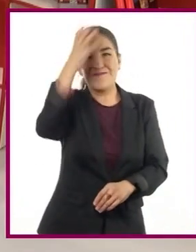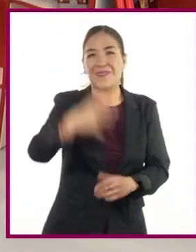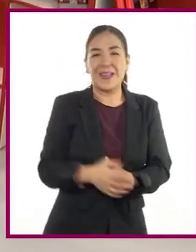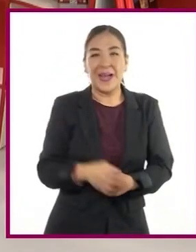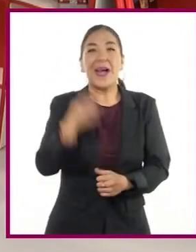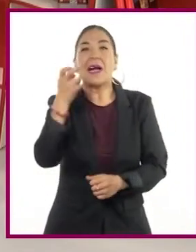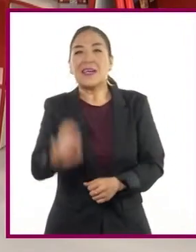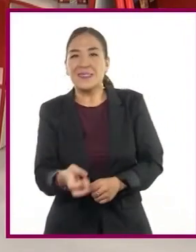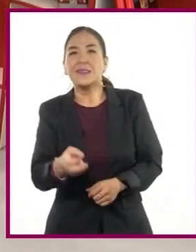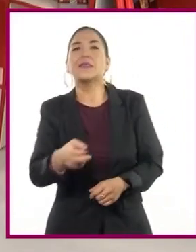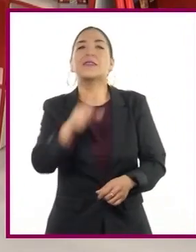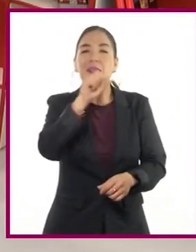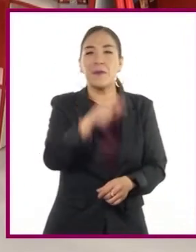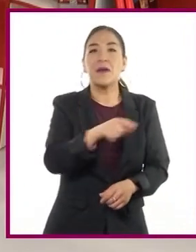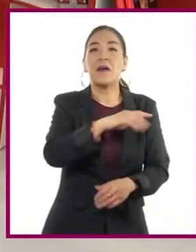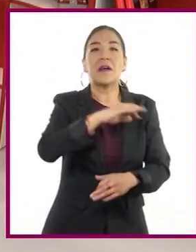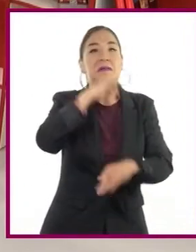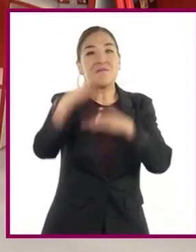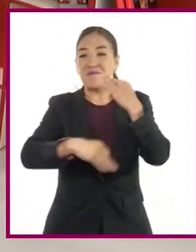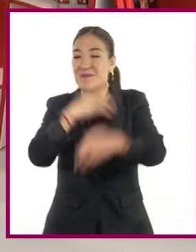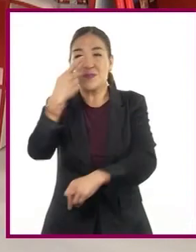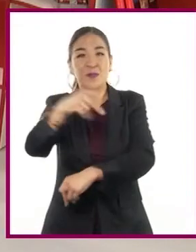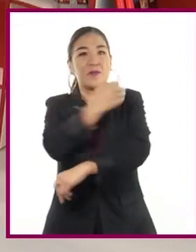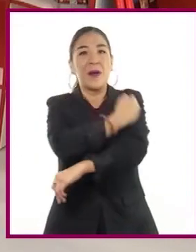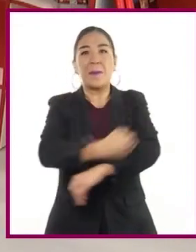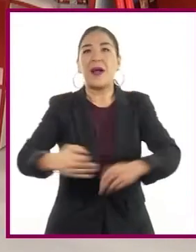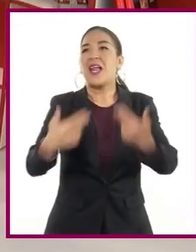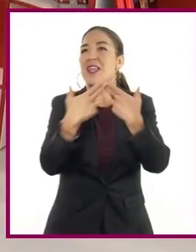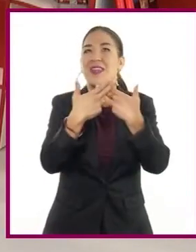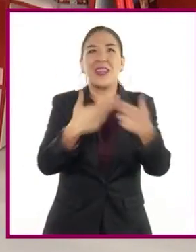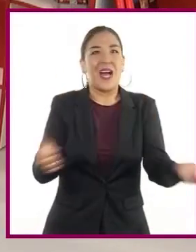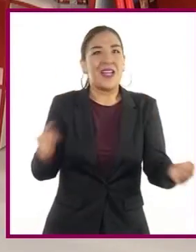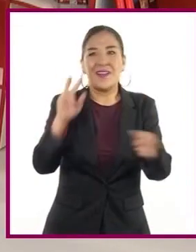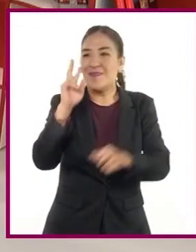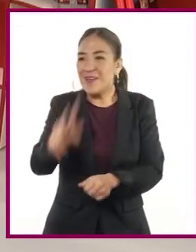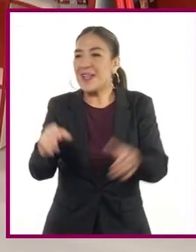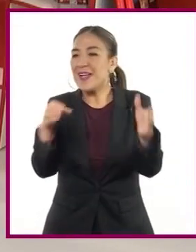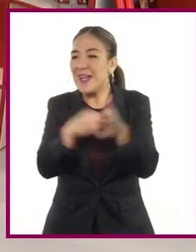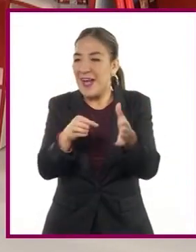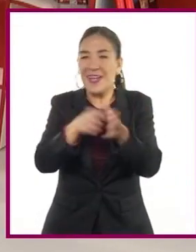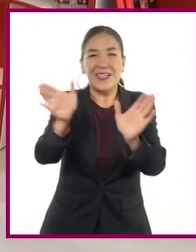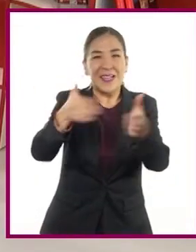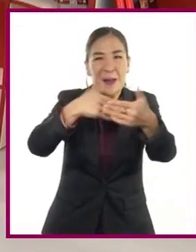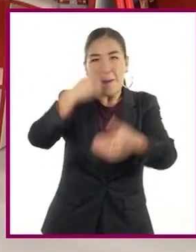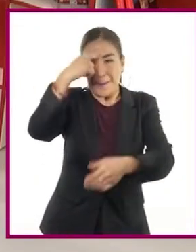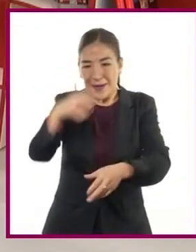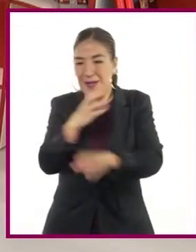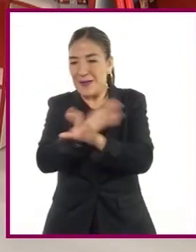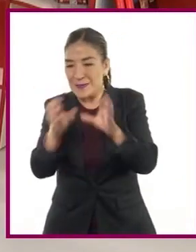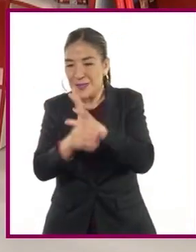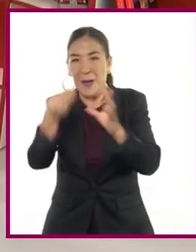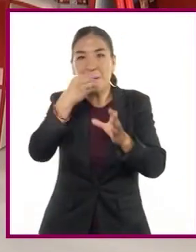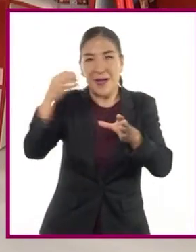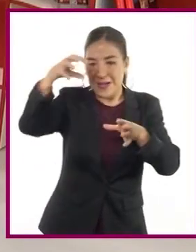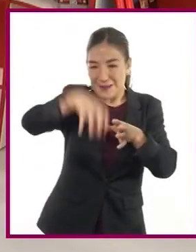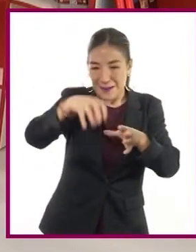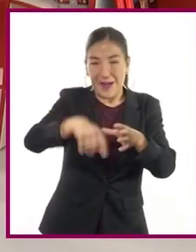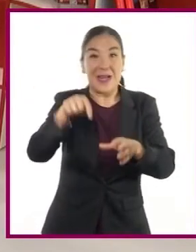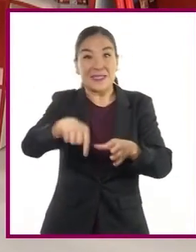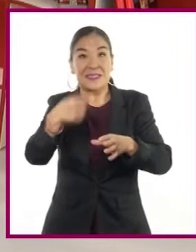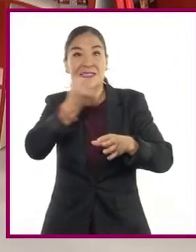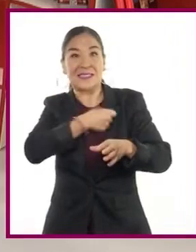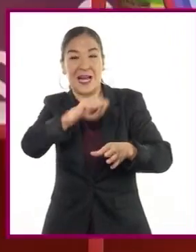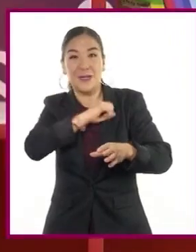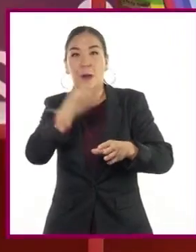de ese, nadie de su familia ha observado alguno que sea atractivo y que pueda motivar a Ana a comer